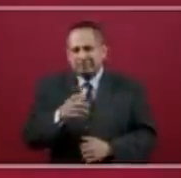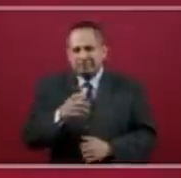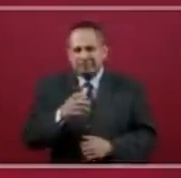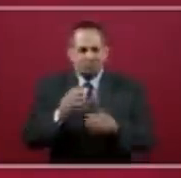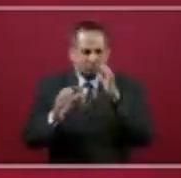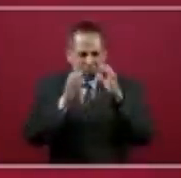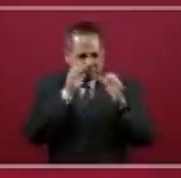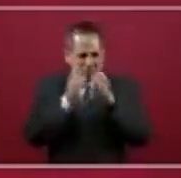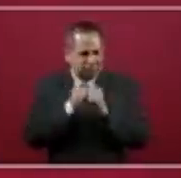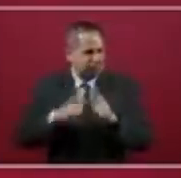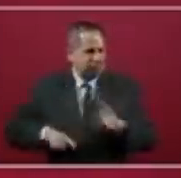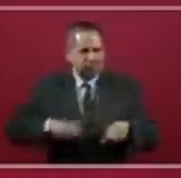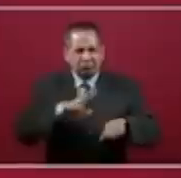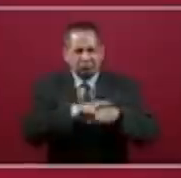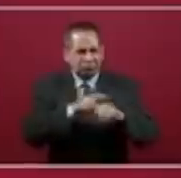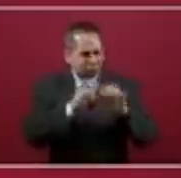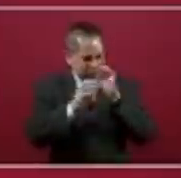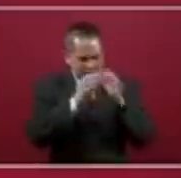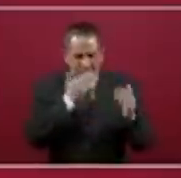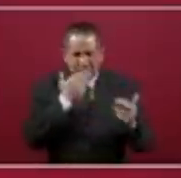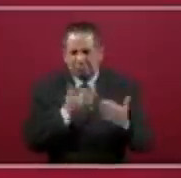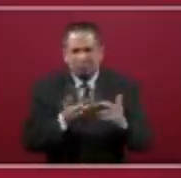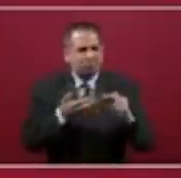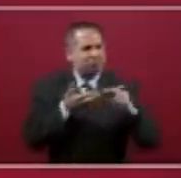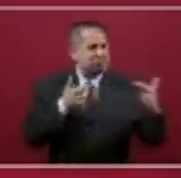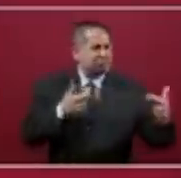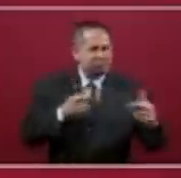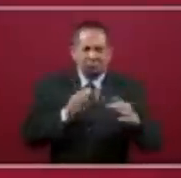los gobernadores, es buena la relación.